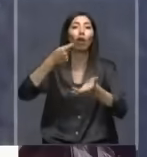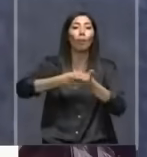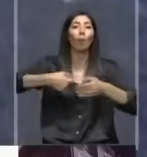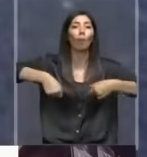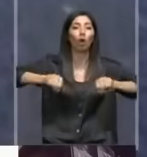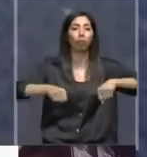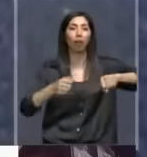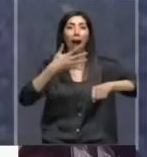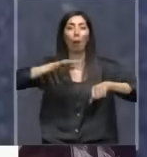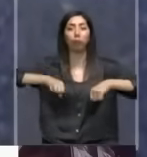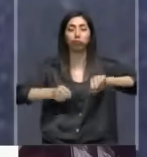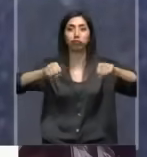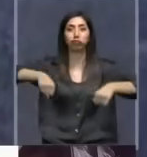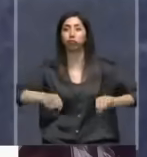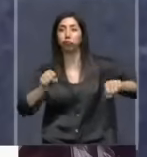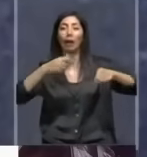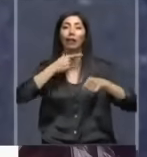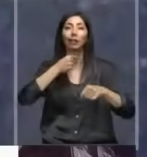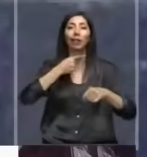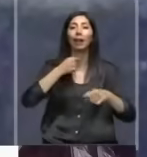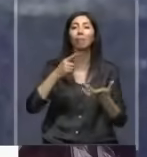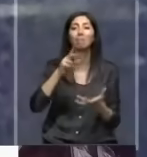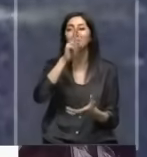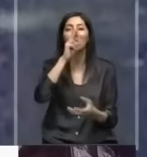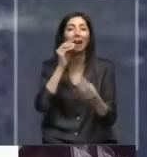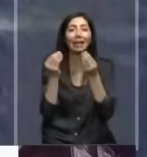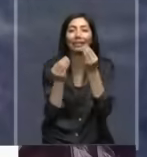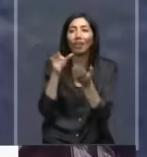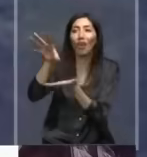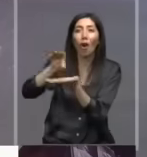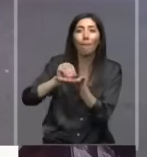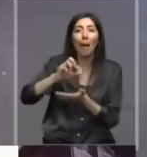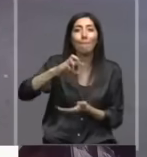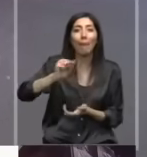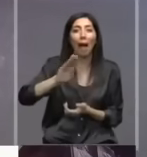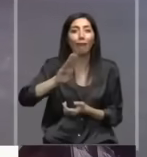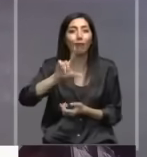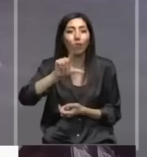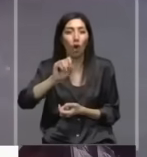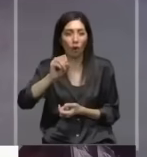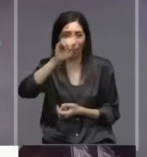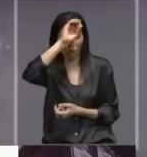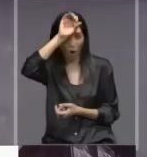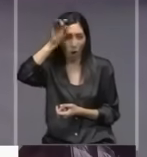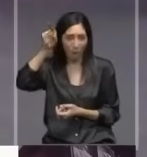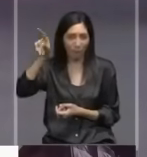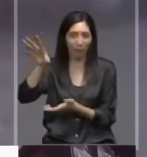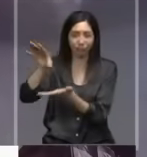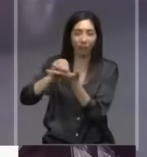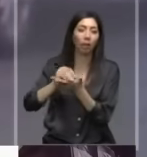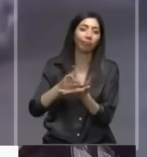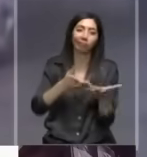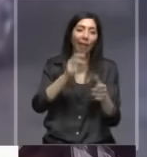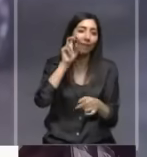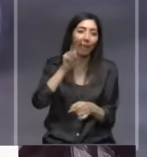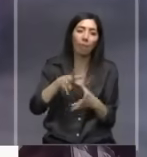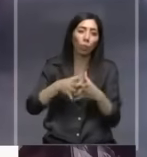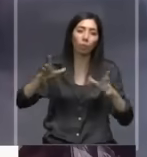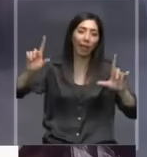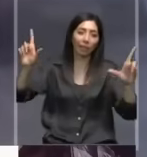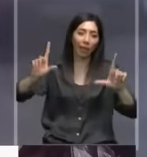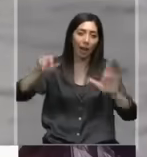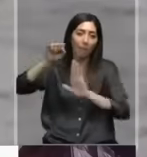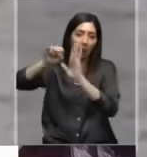por el Océano Pacífico en su afán de parecerse a Pablo Escobar. Lo dijimos, seguramente muchas películas veía, eso sí,